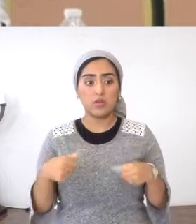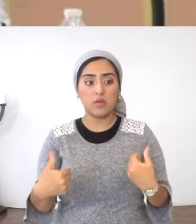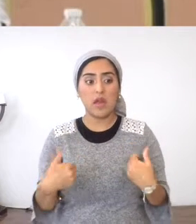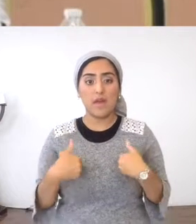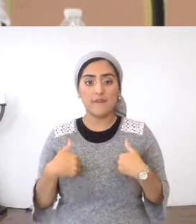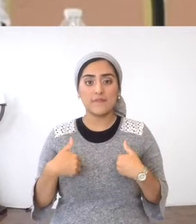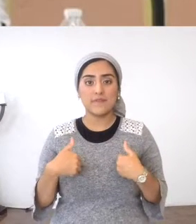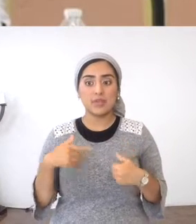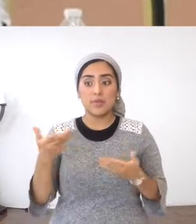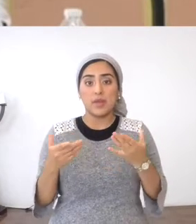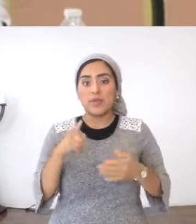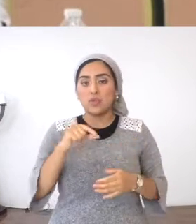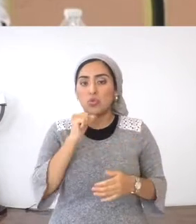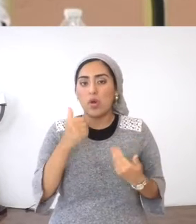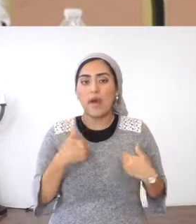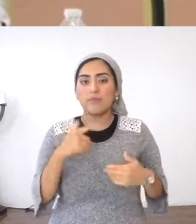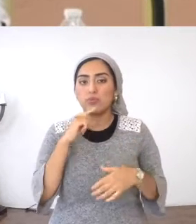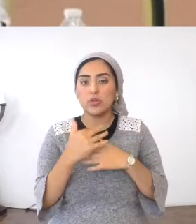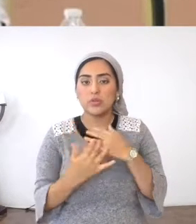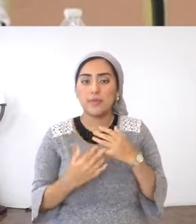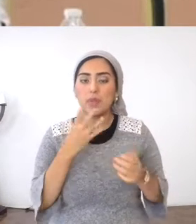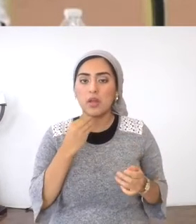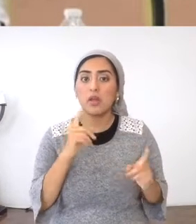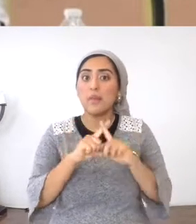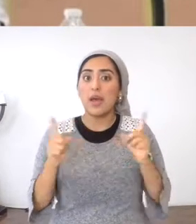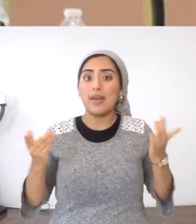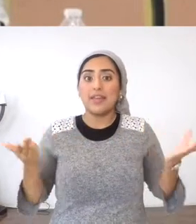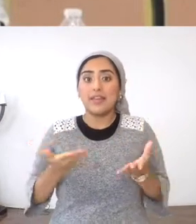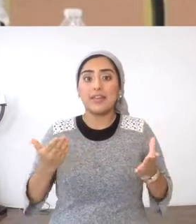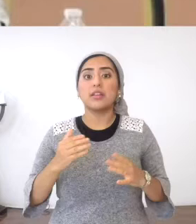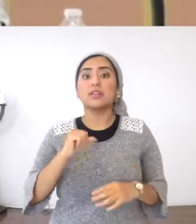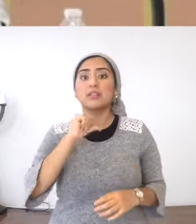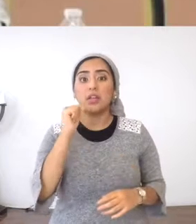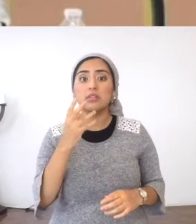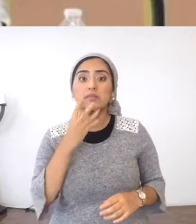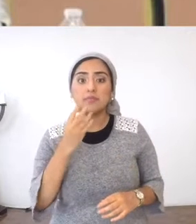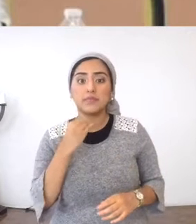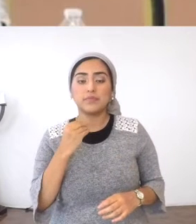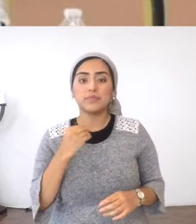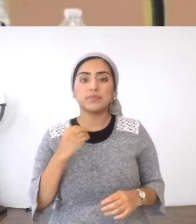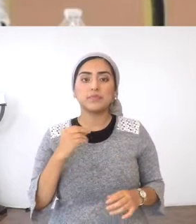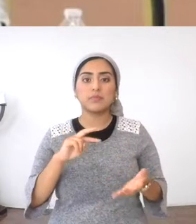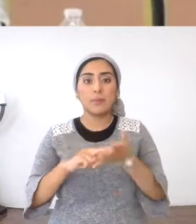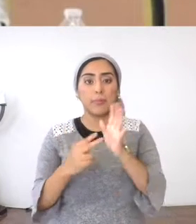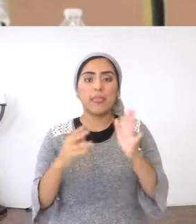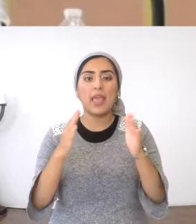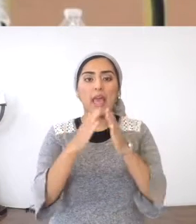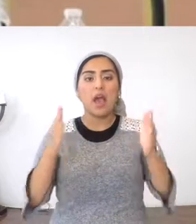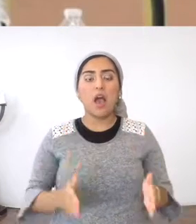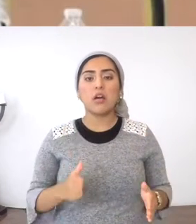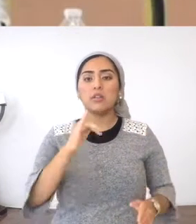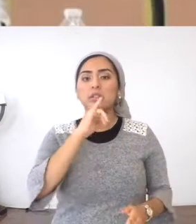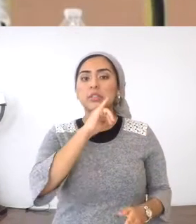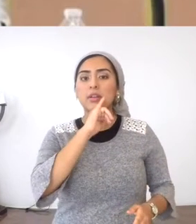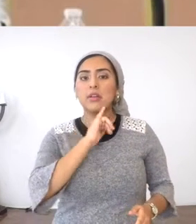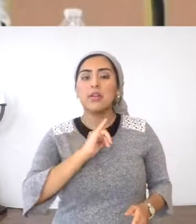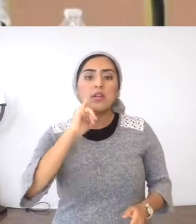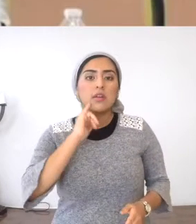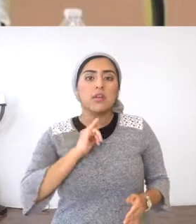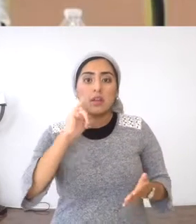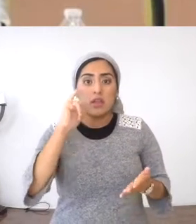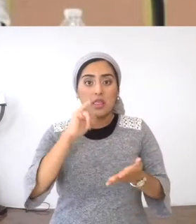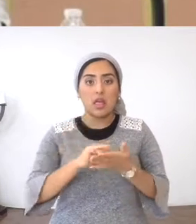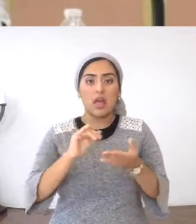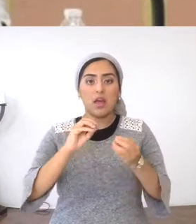tener Pueden no tener Sangre judía Pero aquí Los gentiles Fue Es casa de Israel